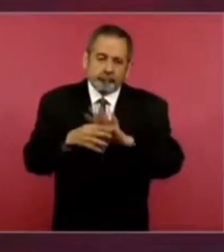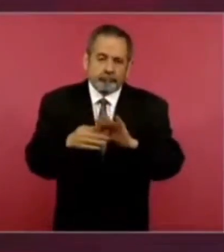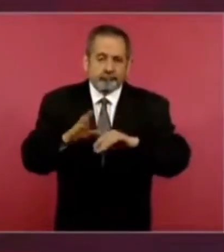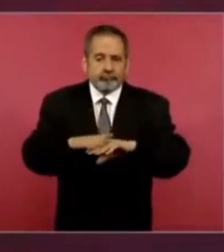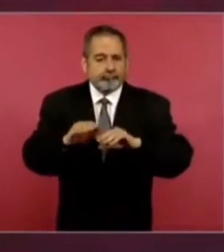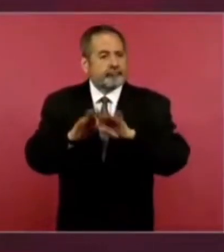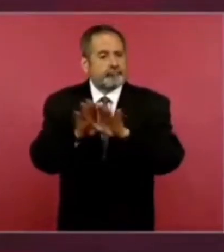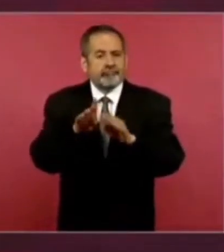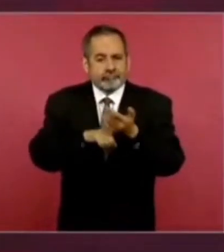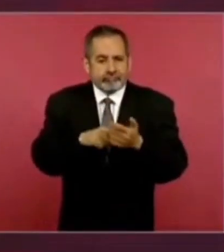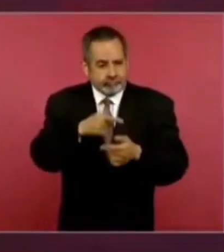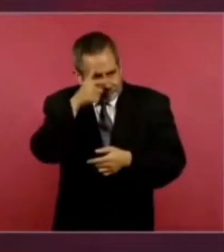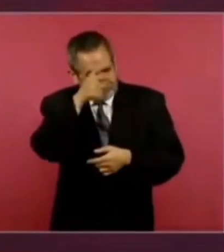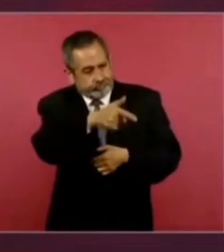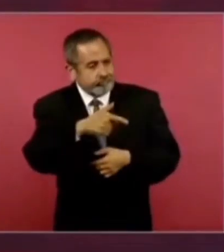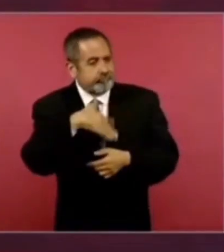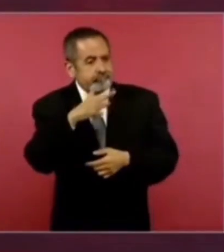manejar